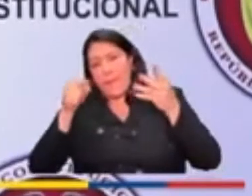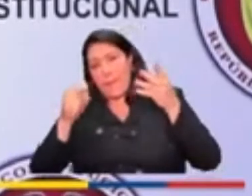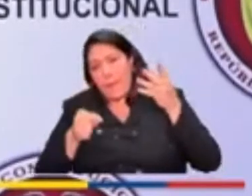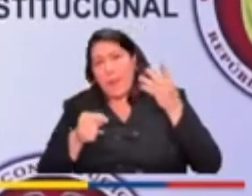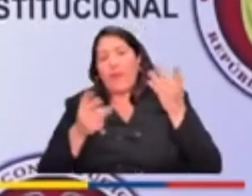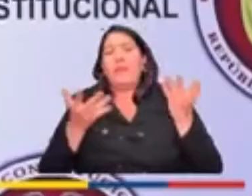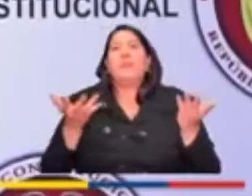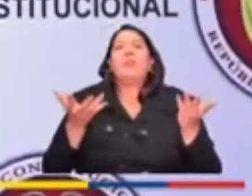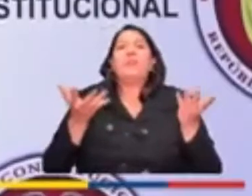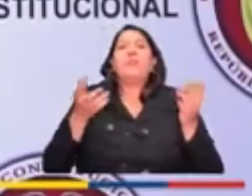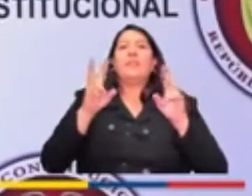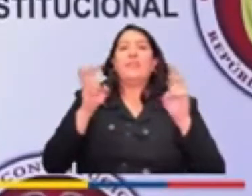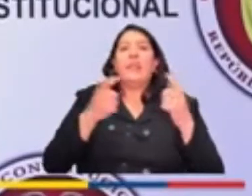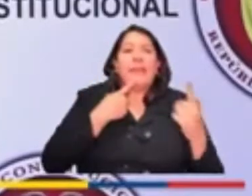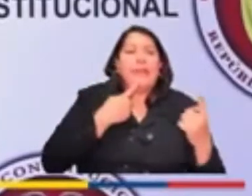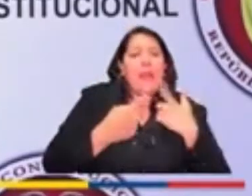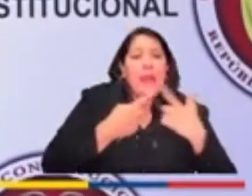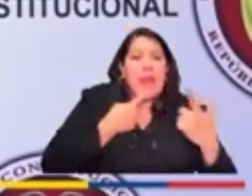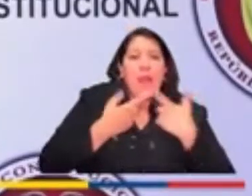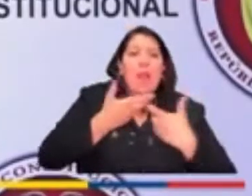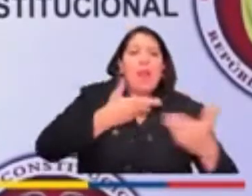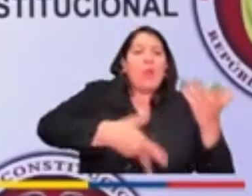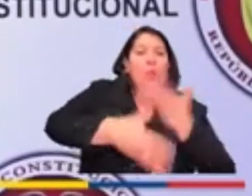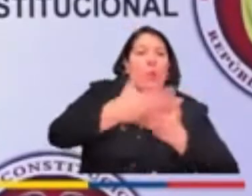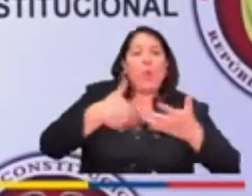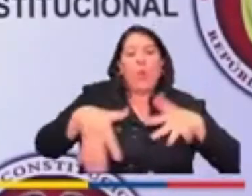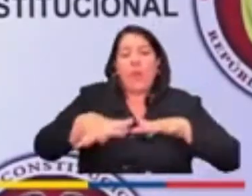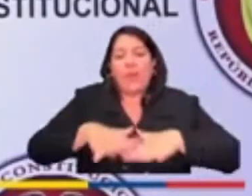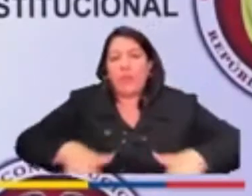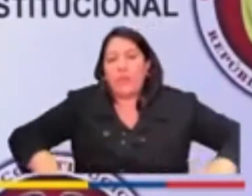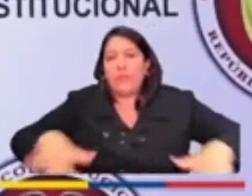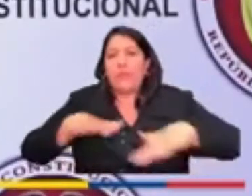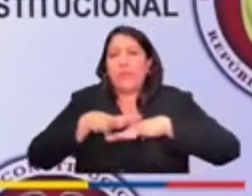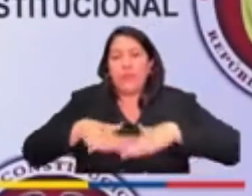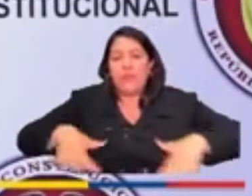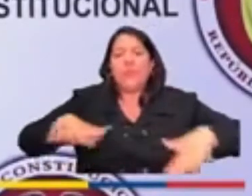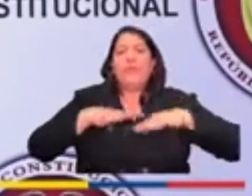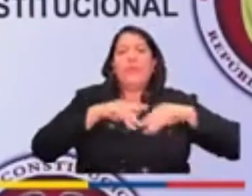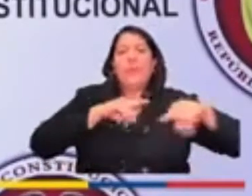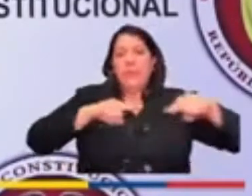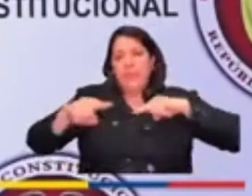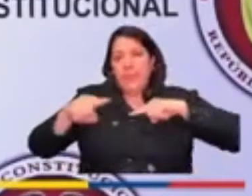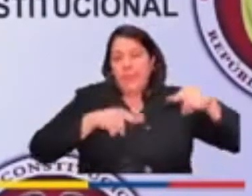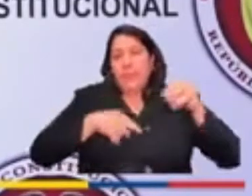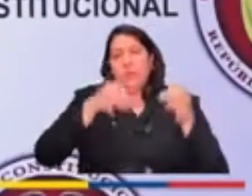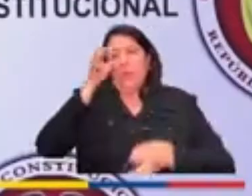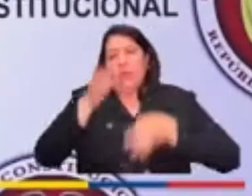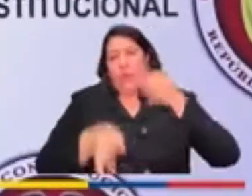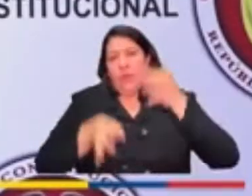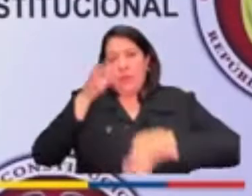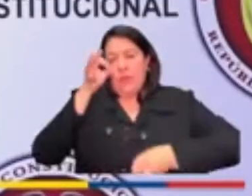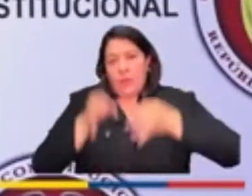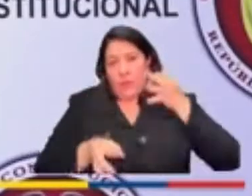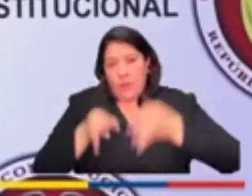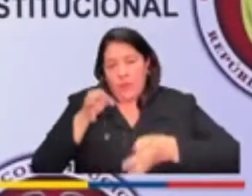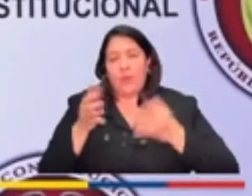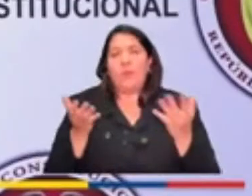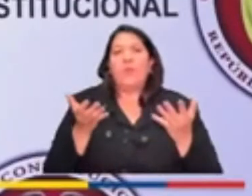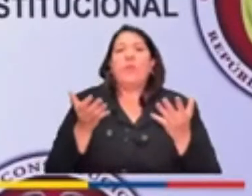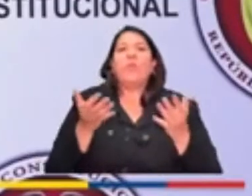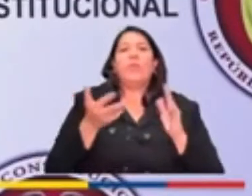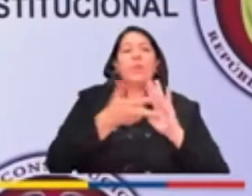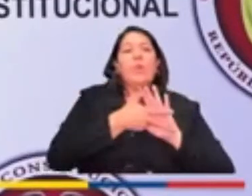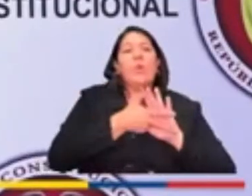las vías del diálogo, de los espacios, de lo administrativo, de lo judicial y de la